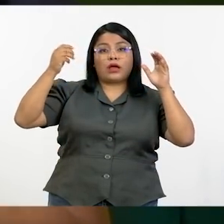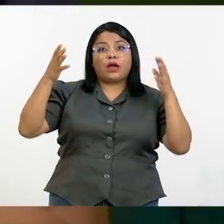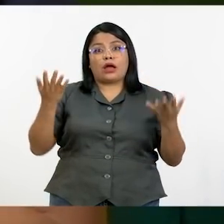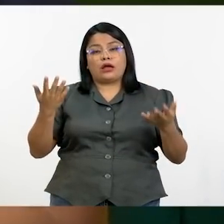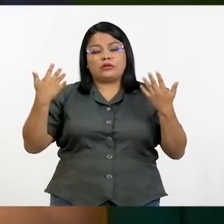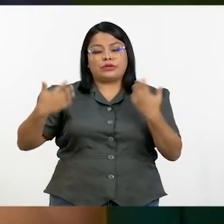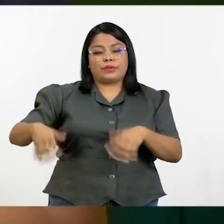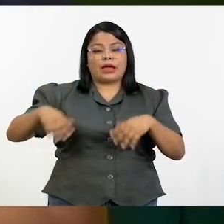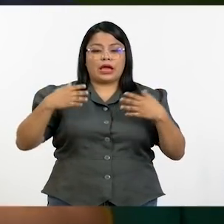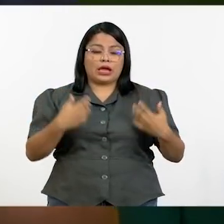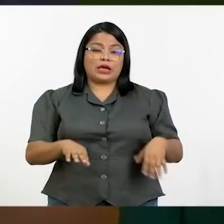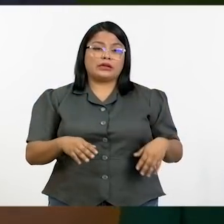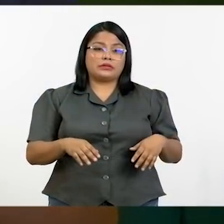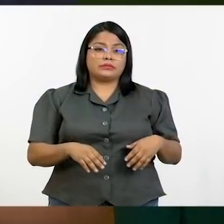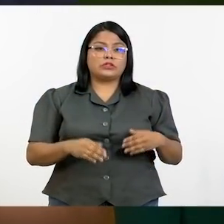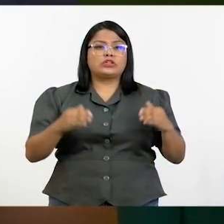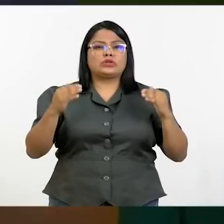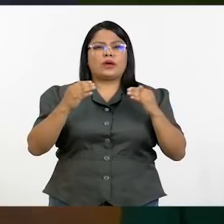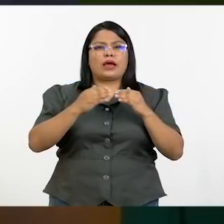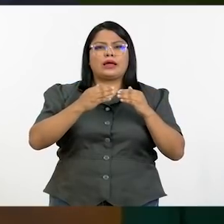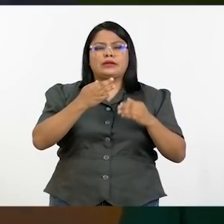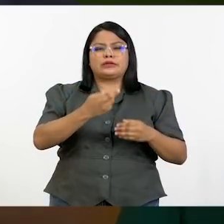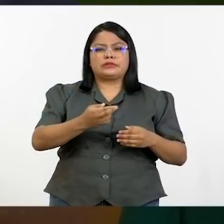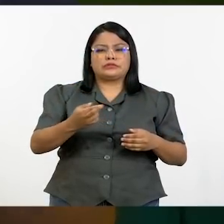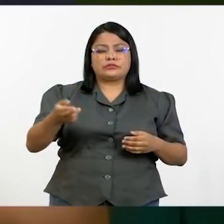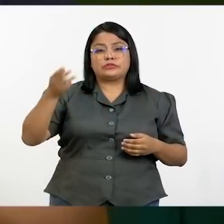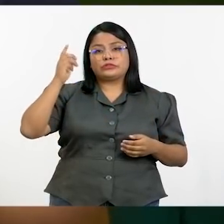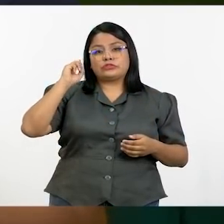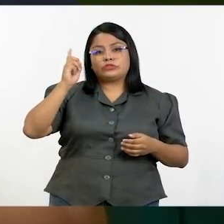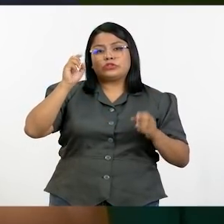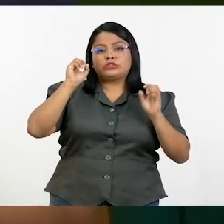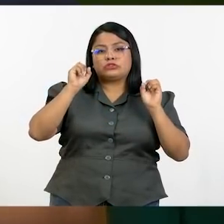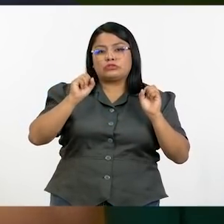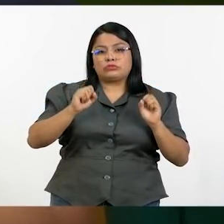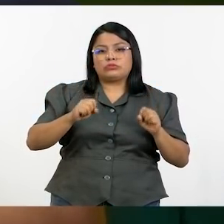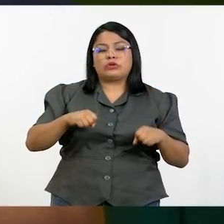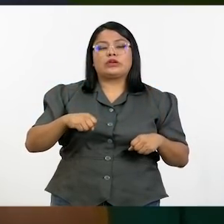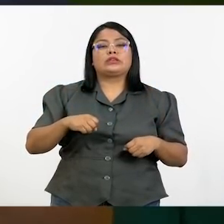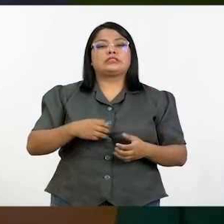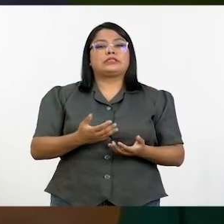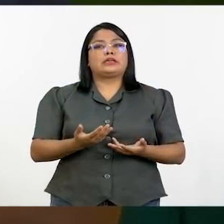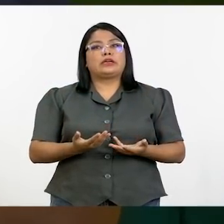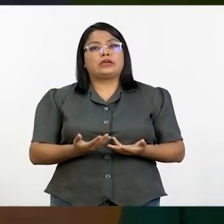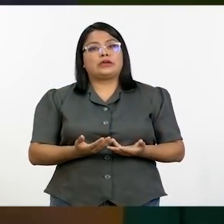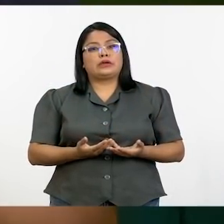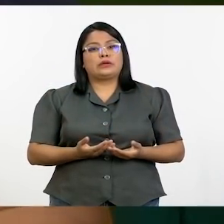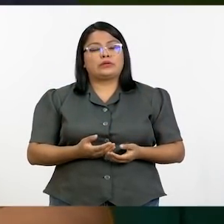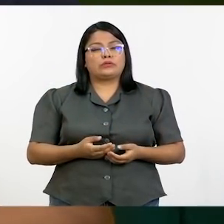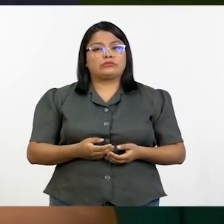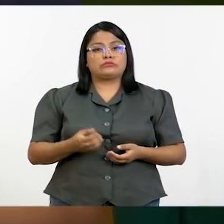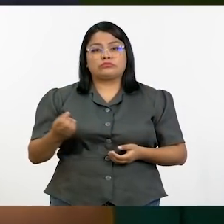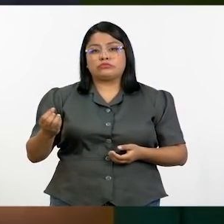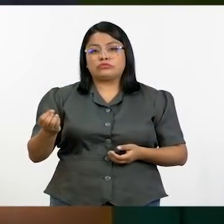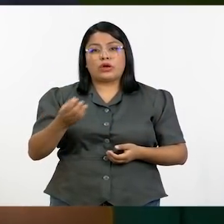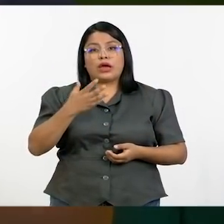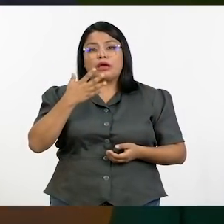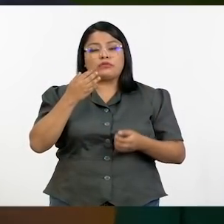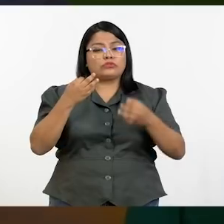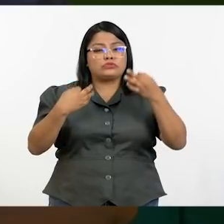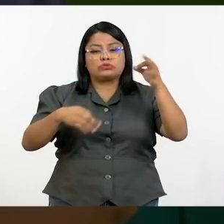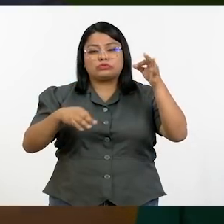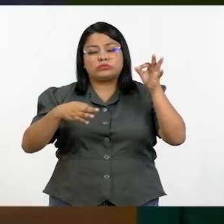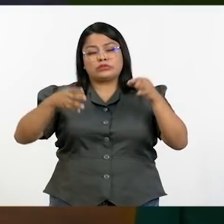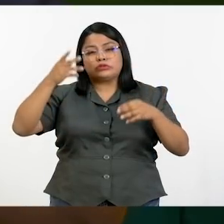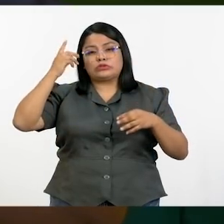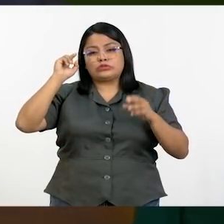videos o juegos interactivos y también recursos para el docente que pueden ser sitios web o pueden ser documentos.